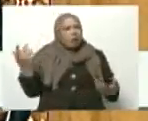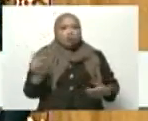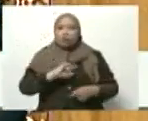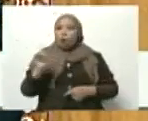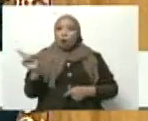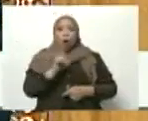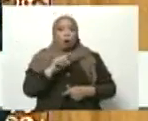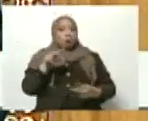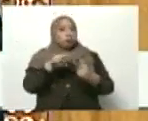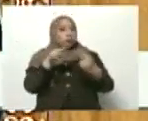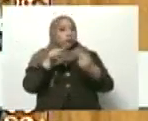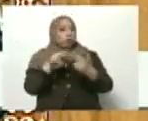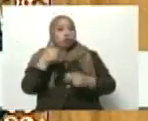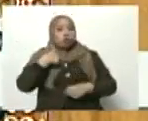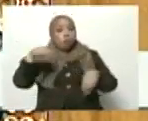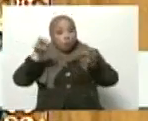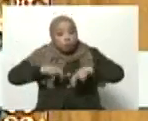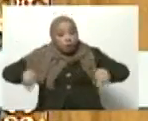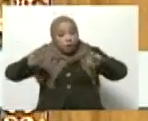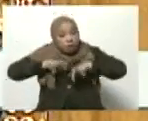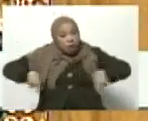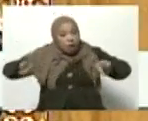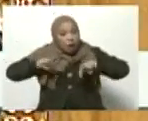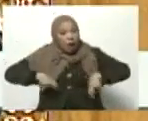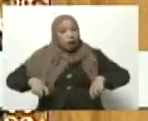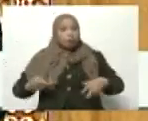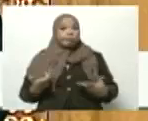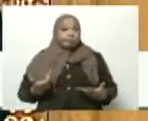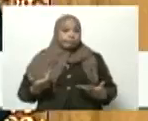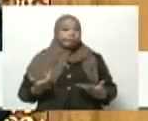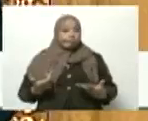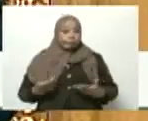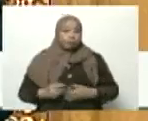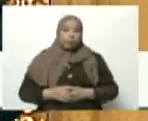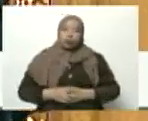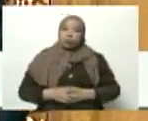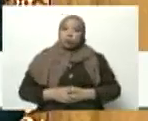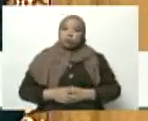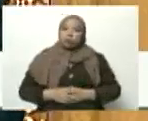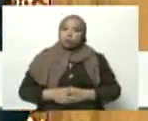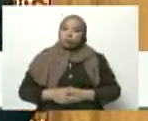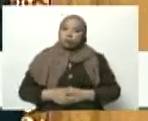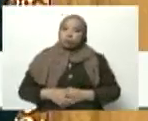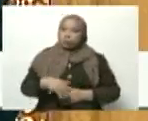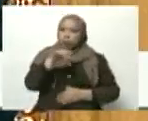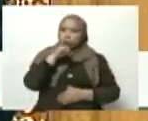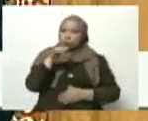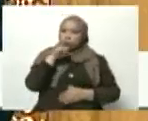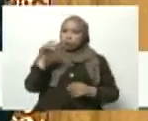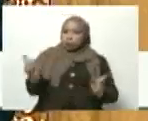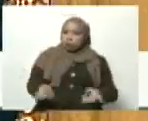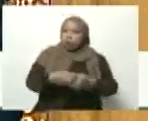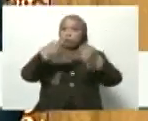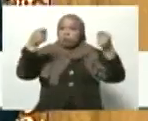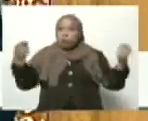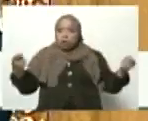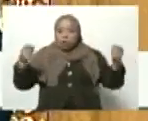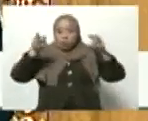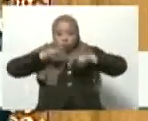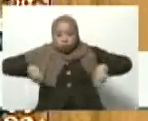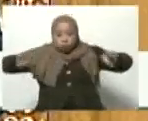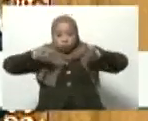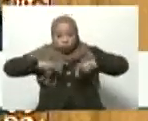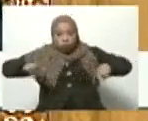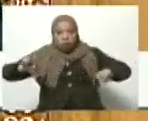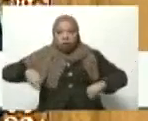sé, pero voy a averiguar. Detalle interesante es que noticias de prensa, investigaciones que se hicieron después, que por cierto, el